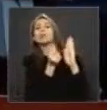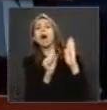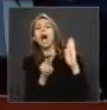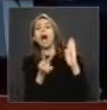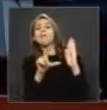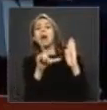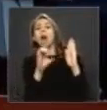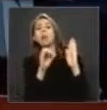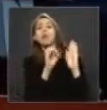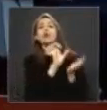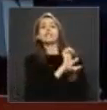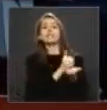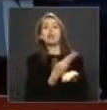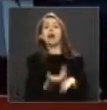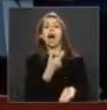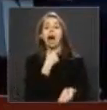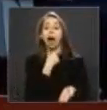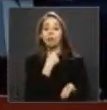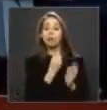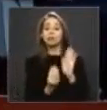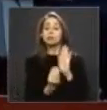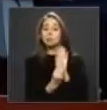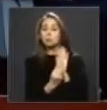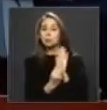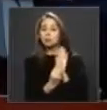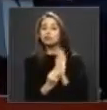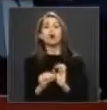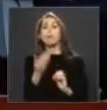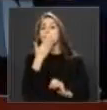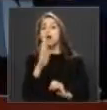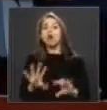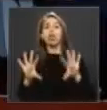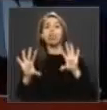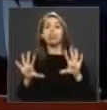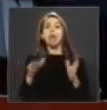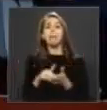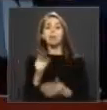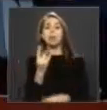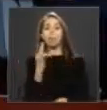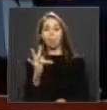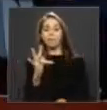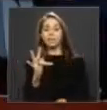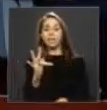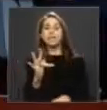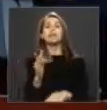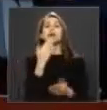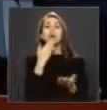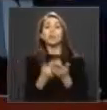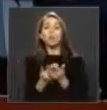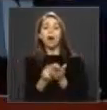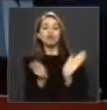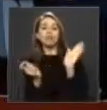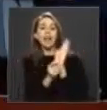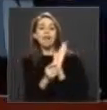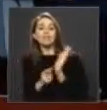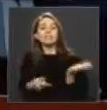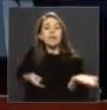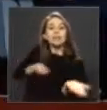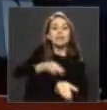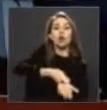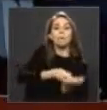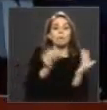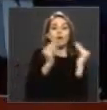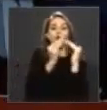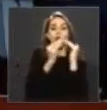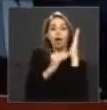esta garantía, que se estableció en 10.000 UF al momento de la adquisición de la vivienda o del